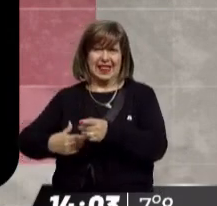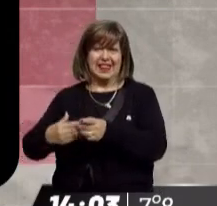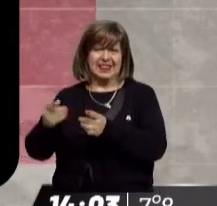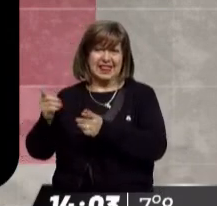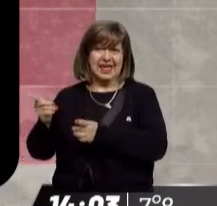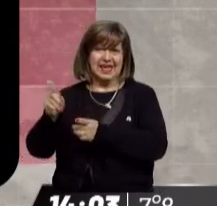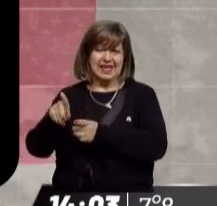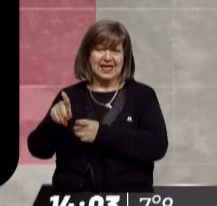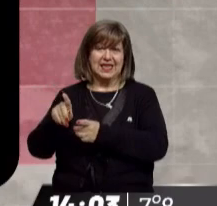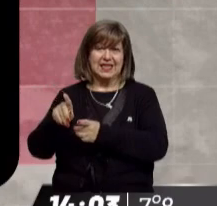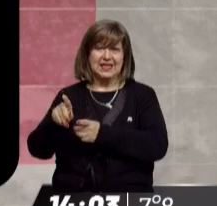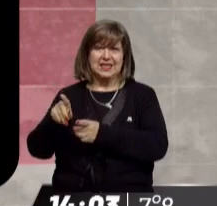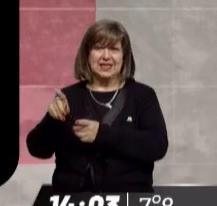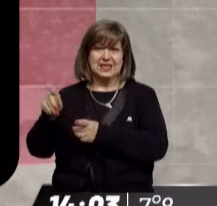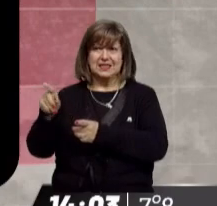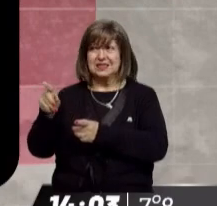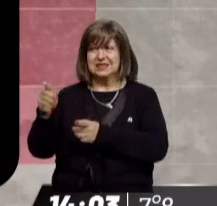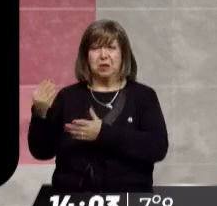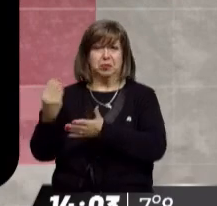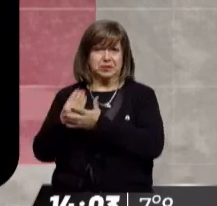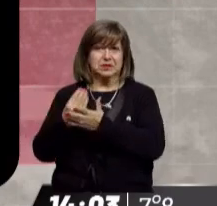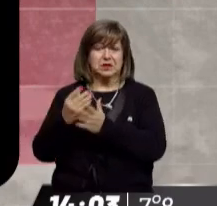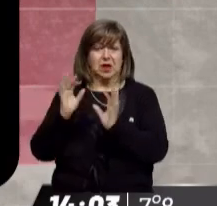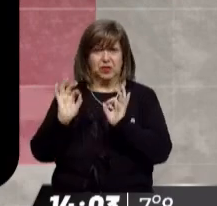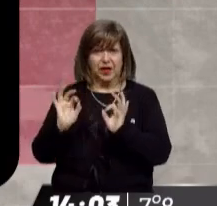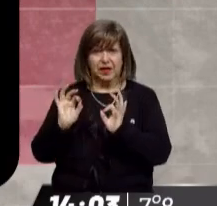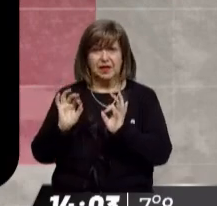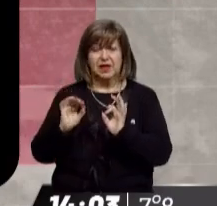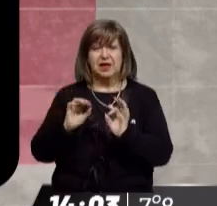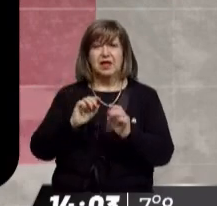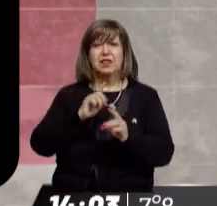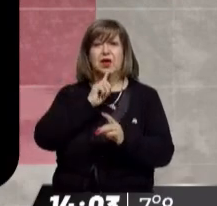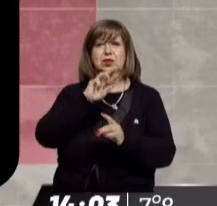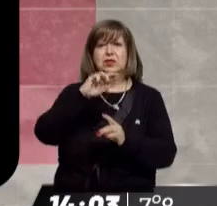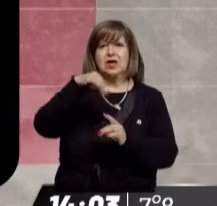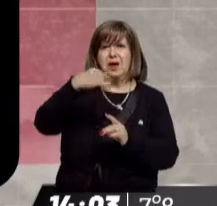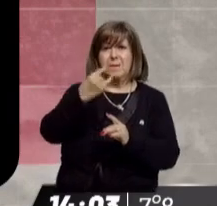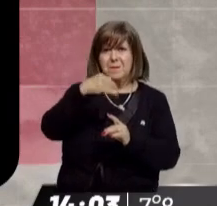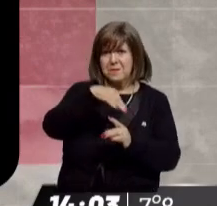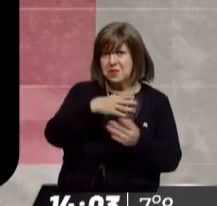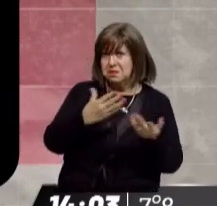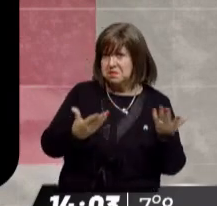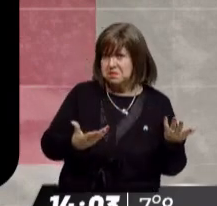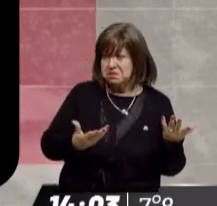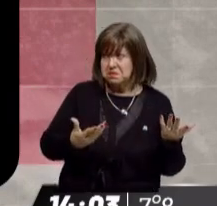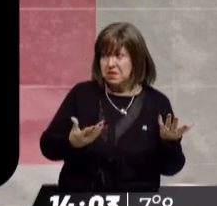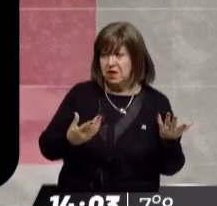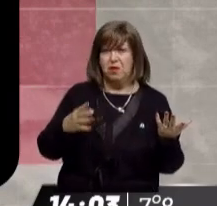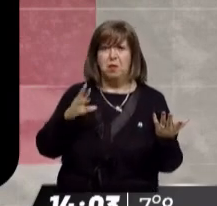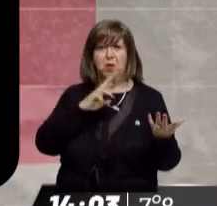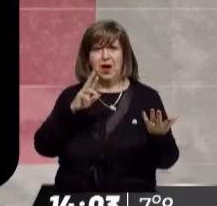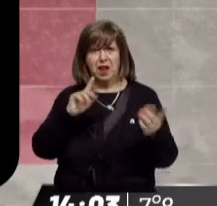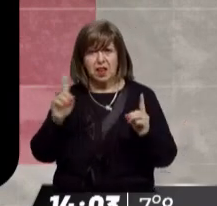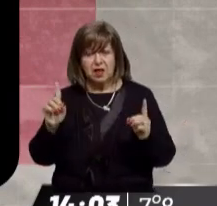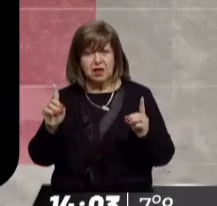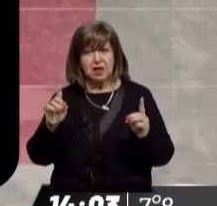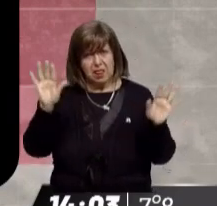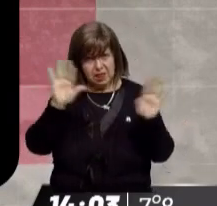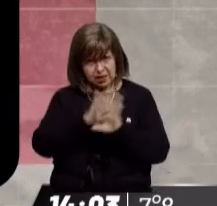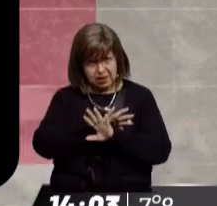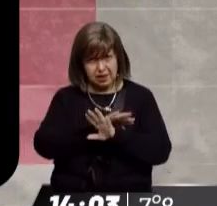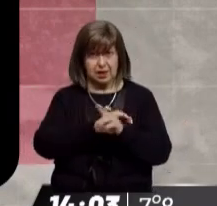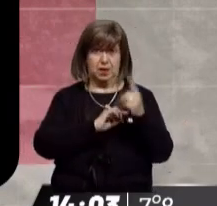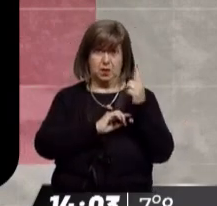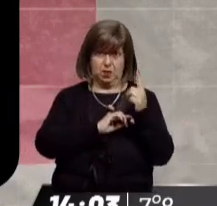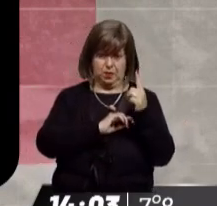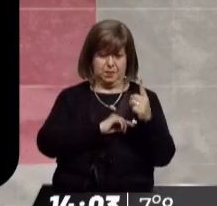claro. su vicepresidenta si no estaría calificada para hacerlo. Sí. Pero se confundió y dijo claro. Trump en vez de decir el nombre de su vicepresidenta. Todo y ahí esto... le dice: buen trabajo, Joe,